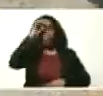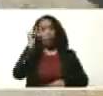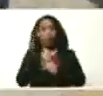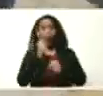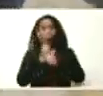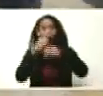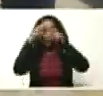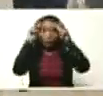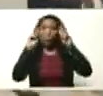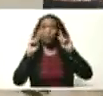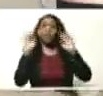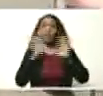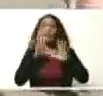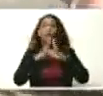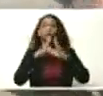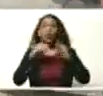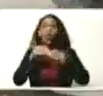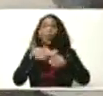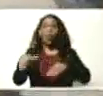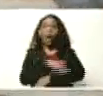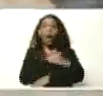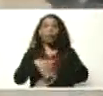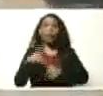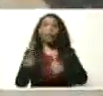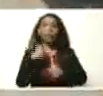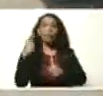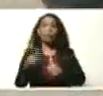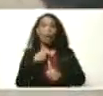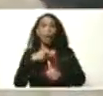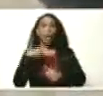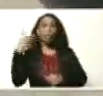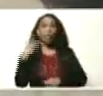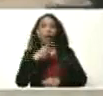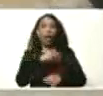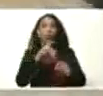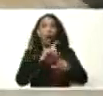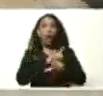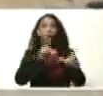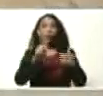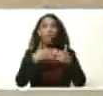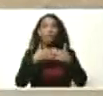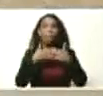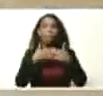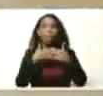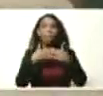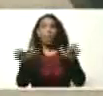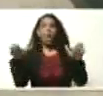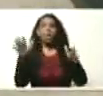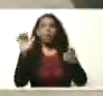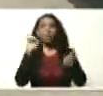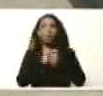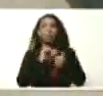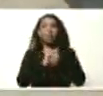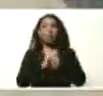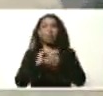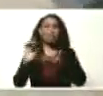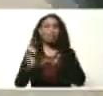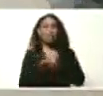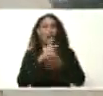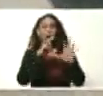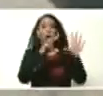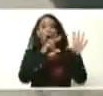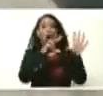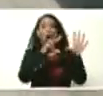de limpieza. Ya toda la vía principal de Tejerías está despejada de sedimento. Ya hemos sacado más de